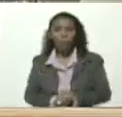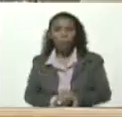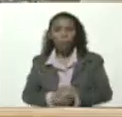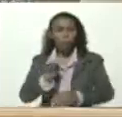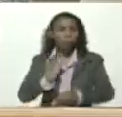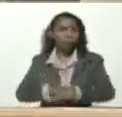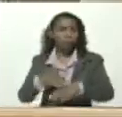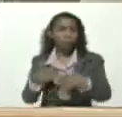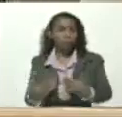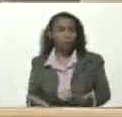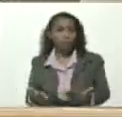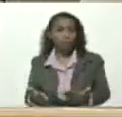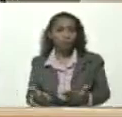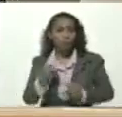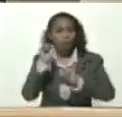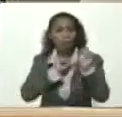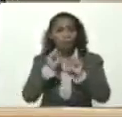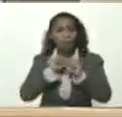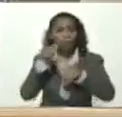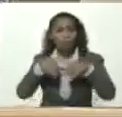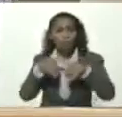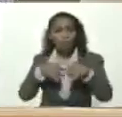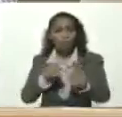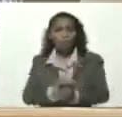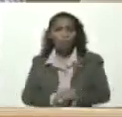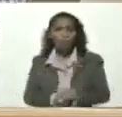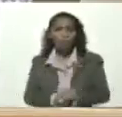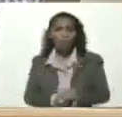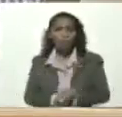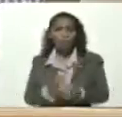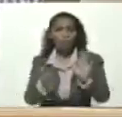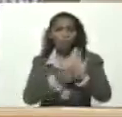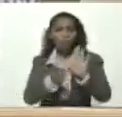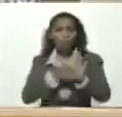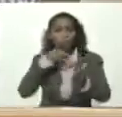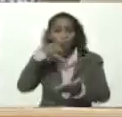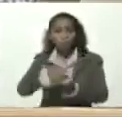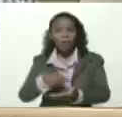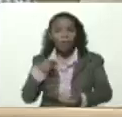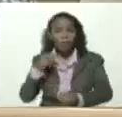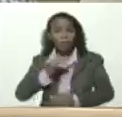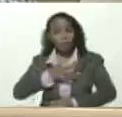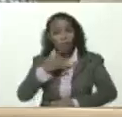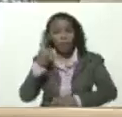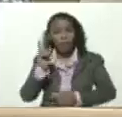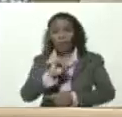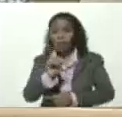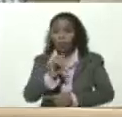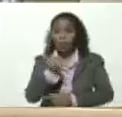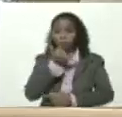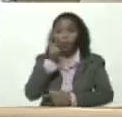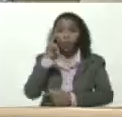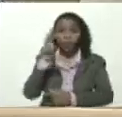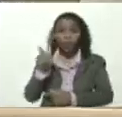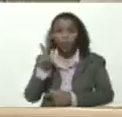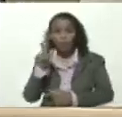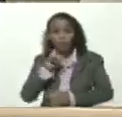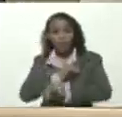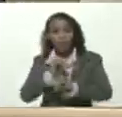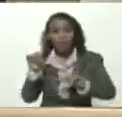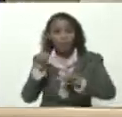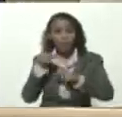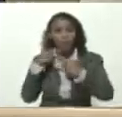Porque en la máquina de votación va a aparecer un nombre que probablemente no sea el nombre que